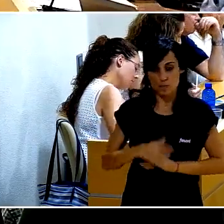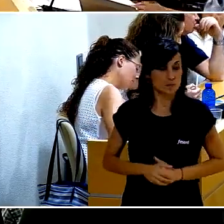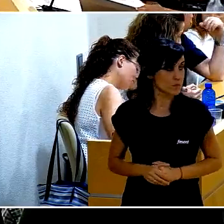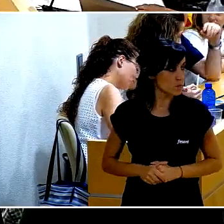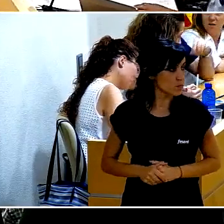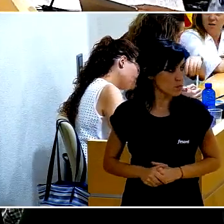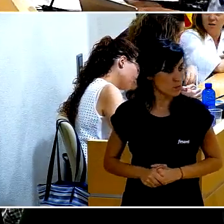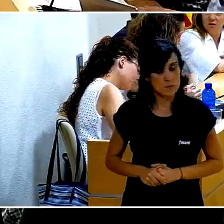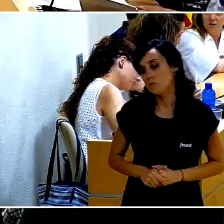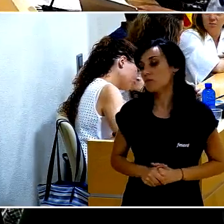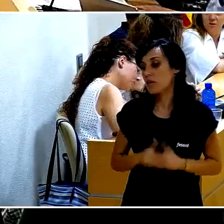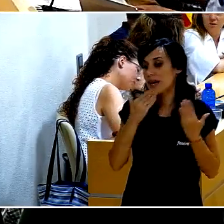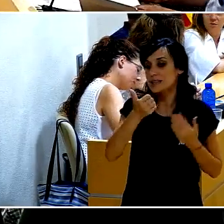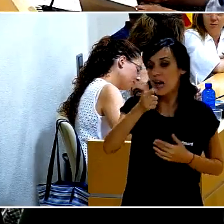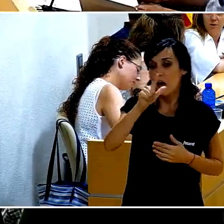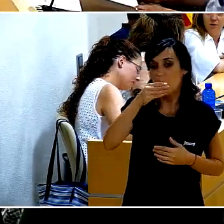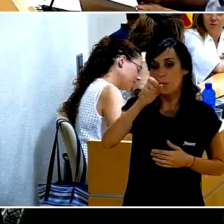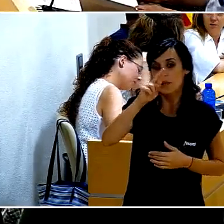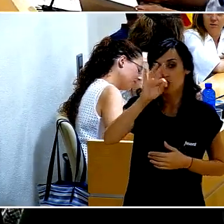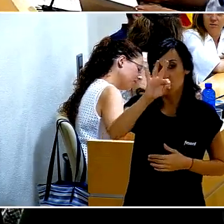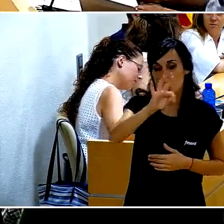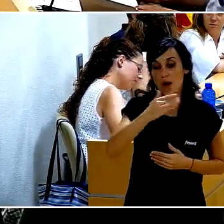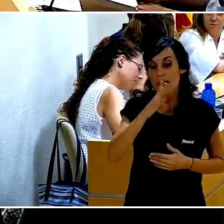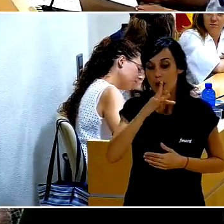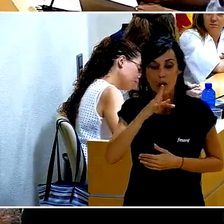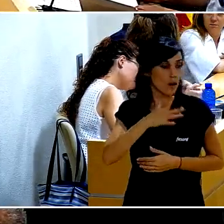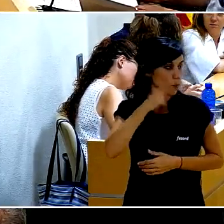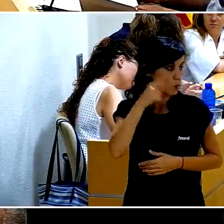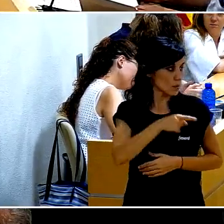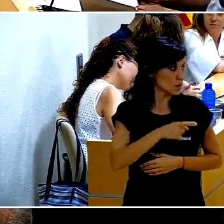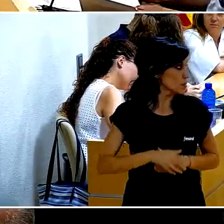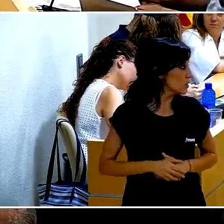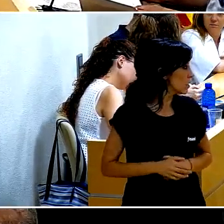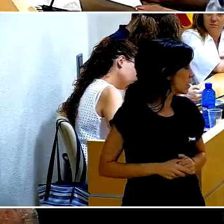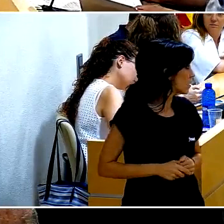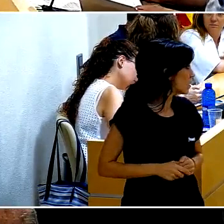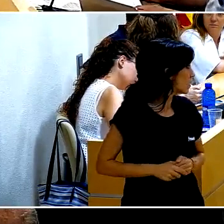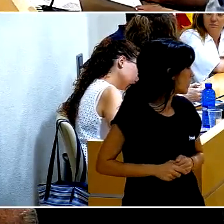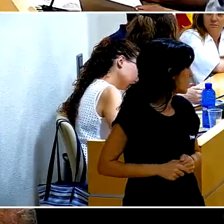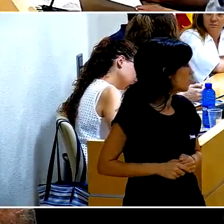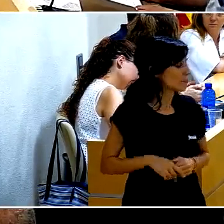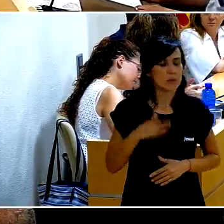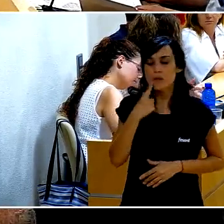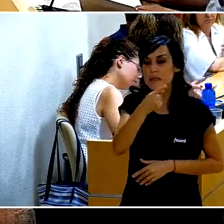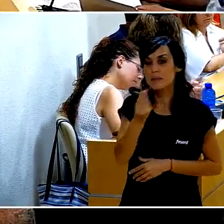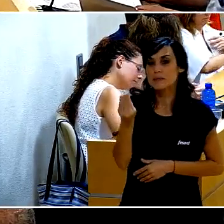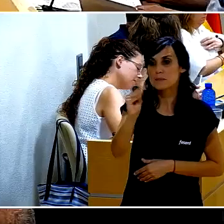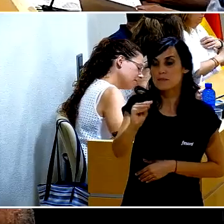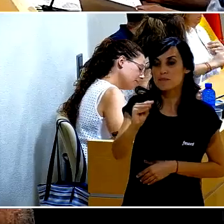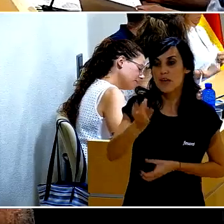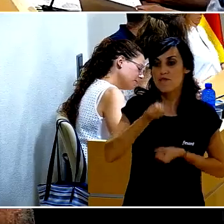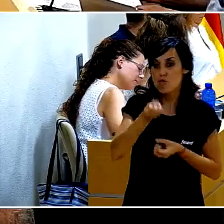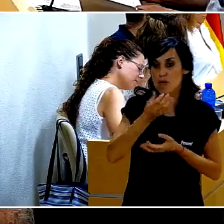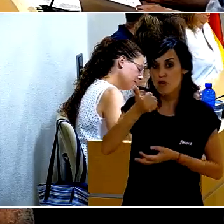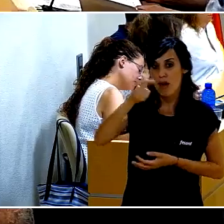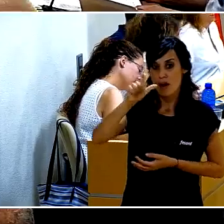Muchas gracias, Alberto. El par de Compromís, Pep Val. Val, simplemente afegir a la informació que ha donat